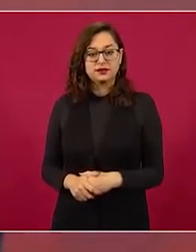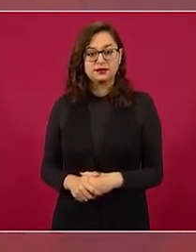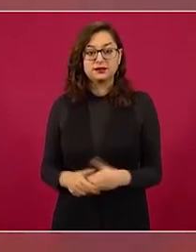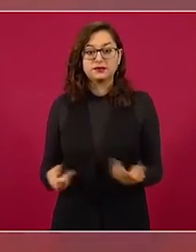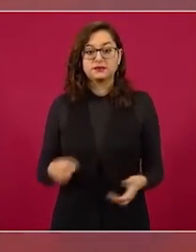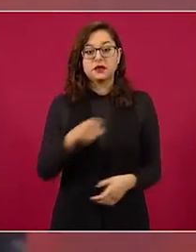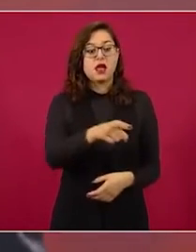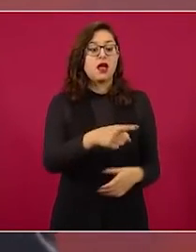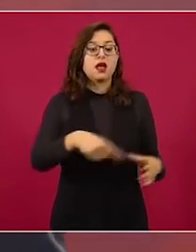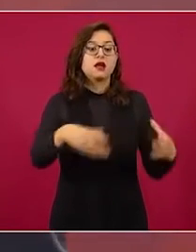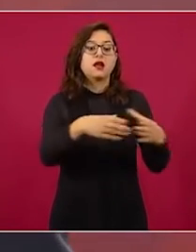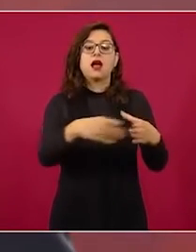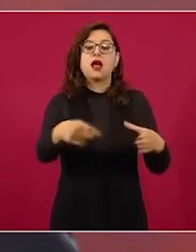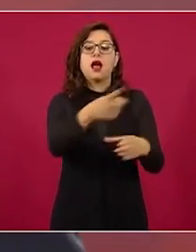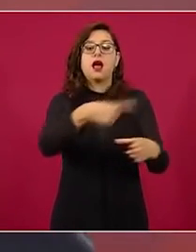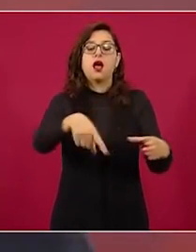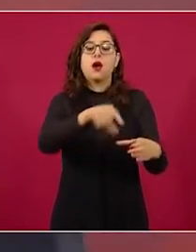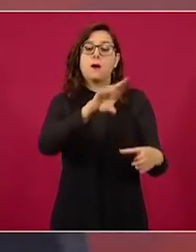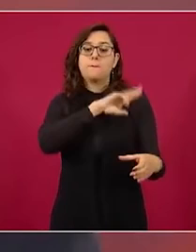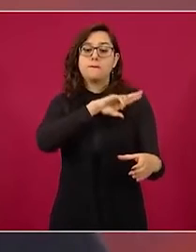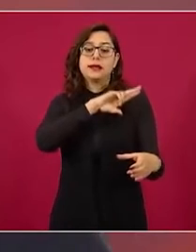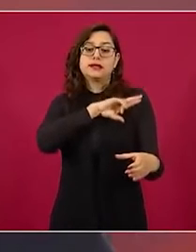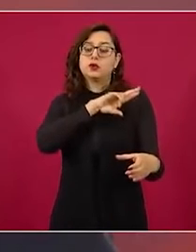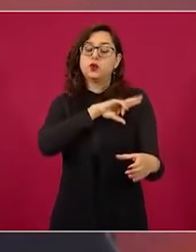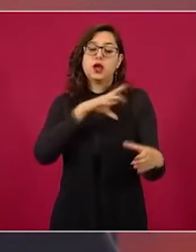son privados. No.